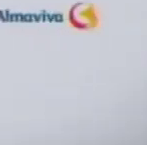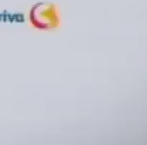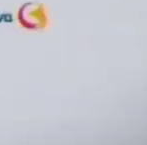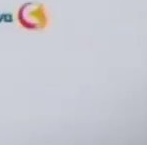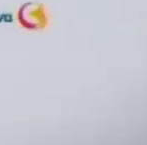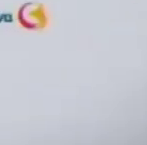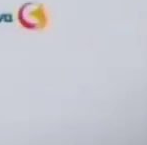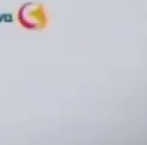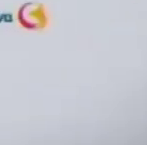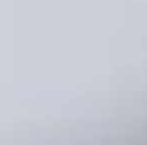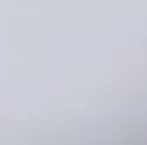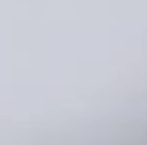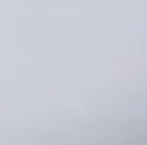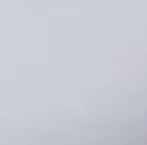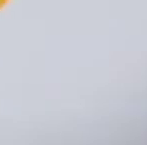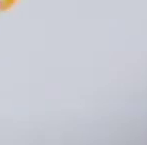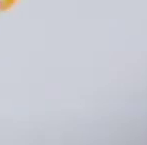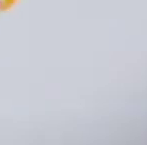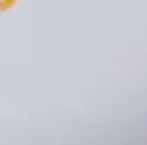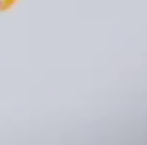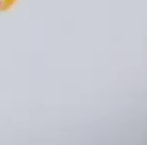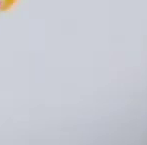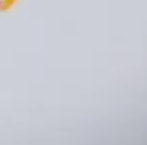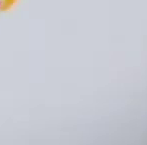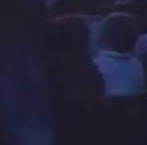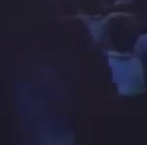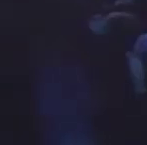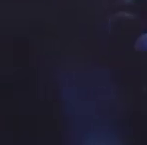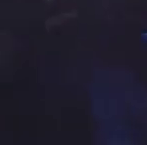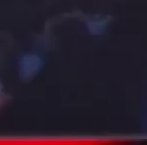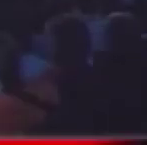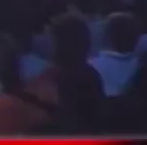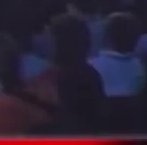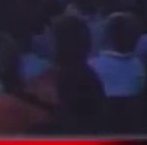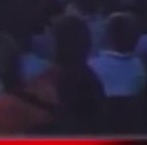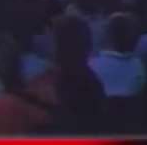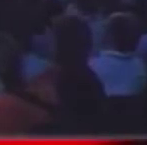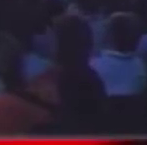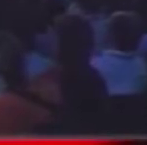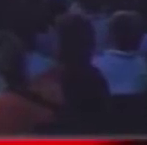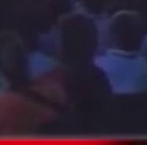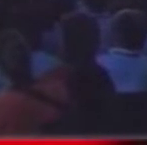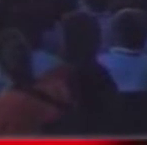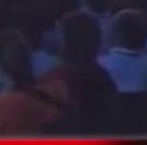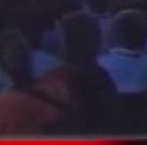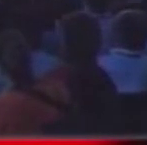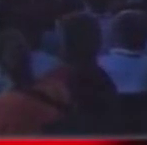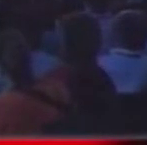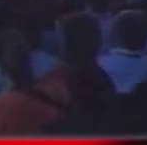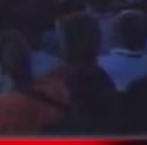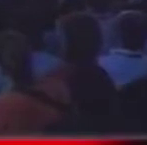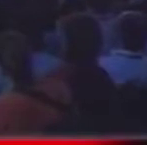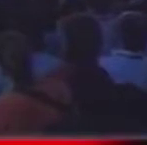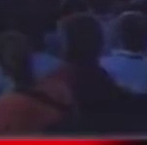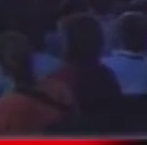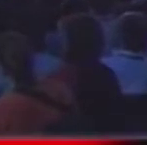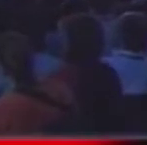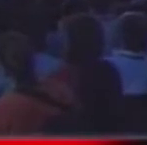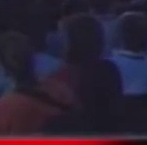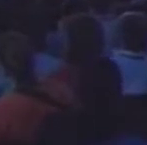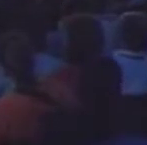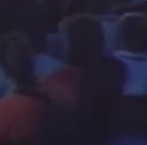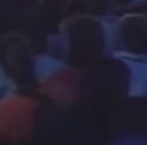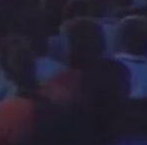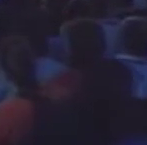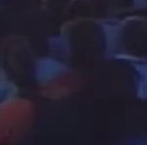nuestro país. Banco de Bogotá, un banco hecho entre dos. Para los cancilleres y ministros de las economías de Chile, México, Perú